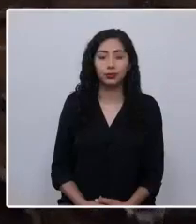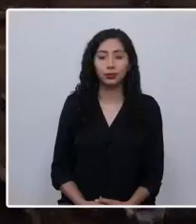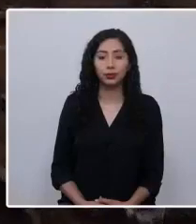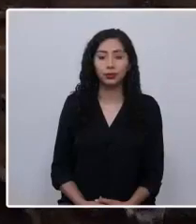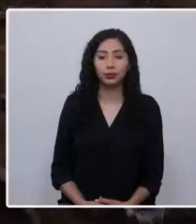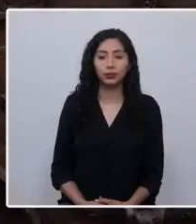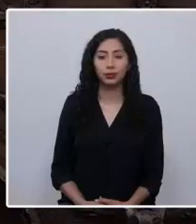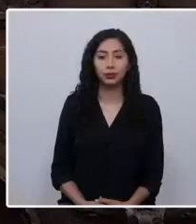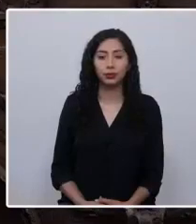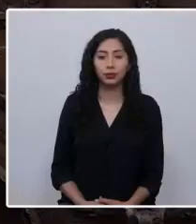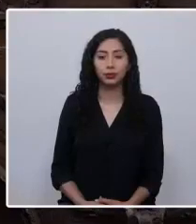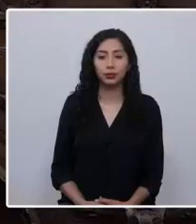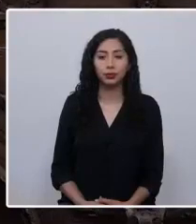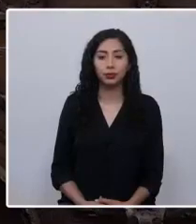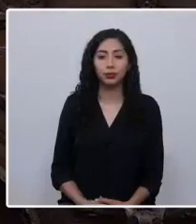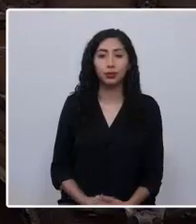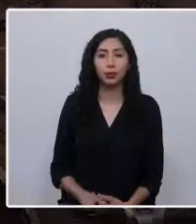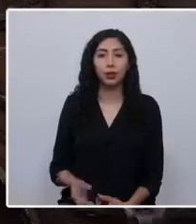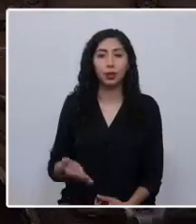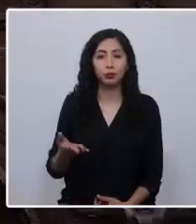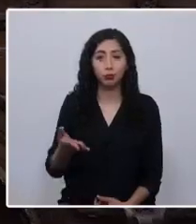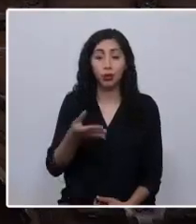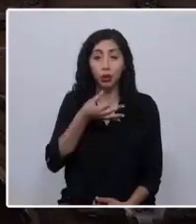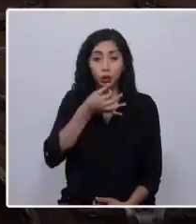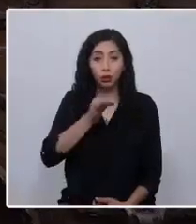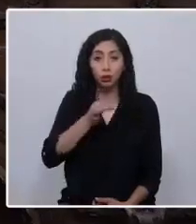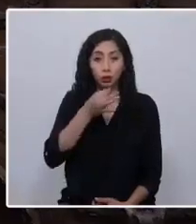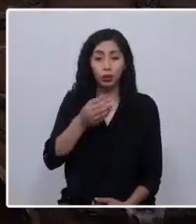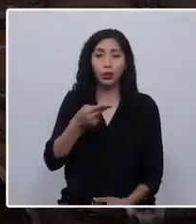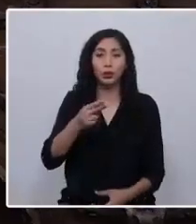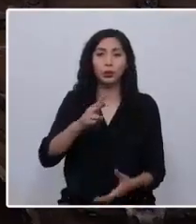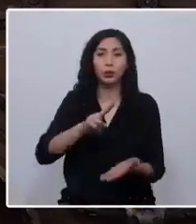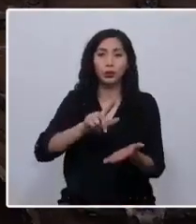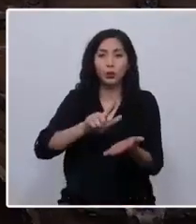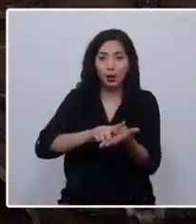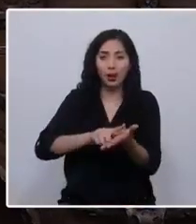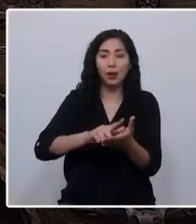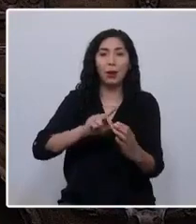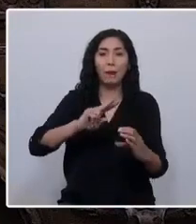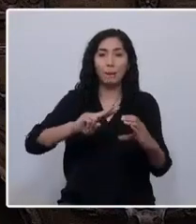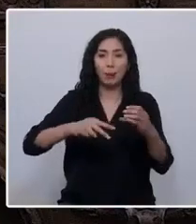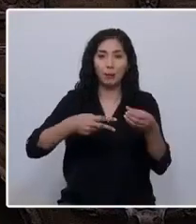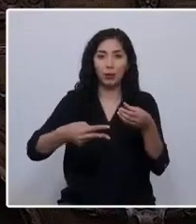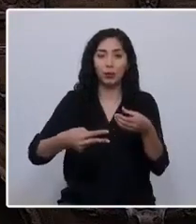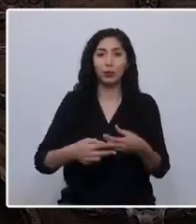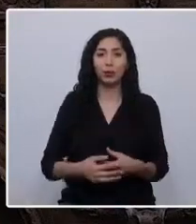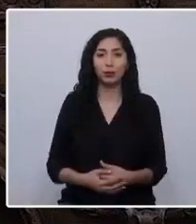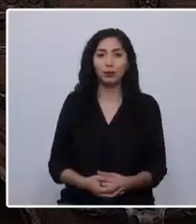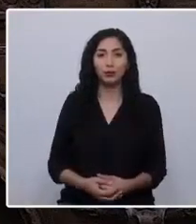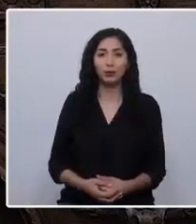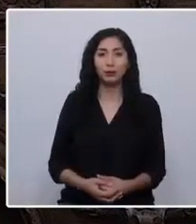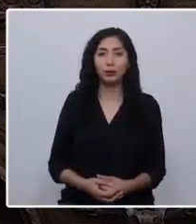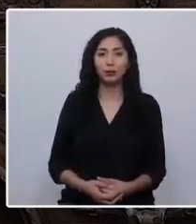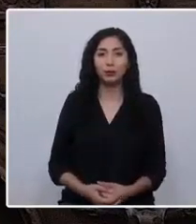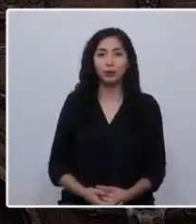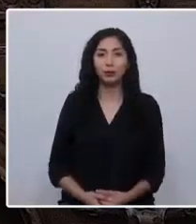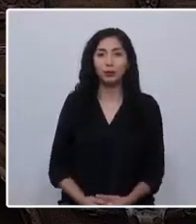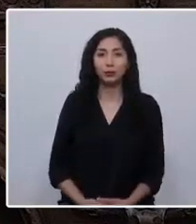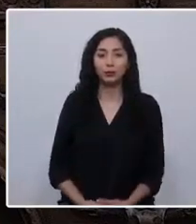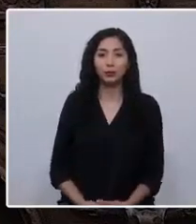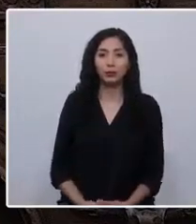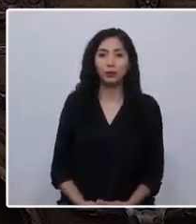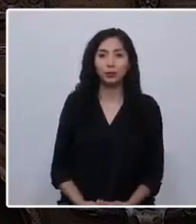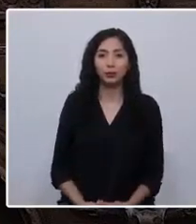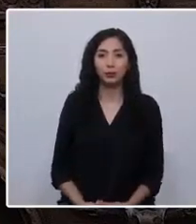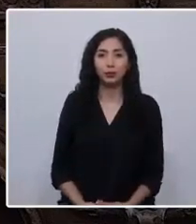uirintu kuntatfasi candidaturamu. Feimuta huevun tatfi, putuchi voto tan entun. Feimuta tfi, mlepa in tatfi,